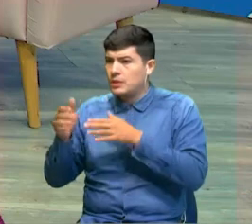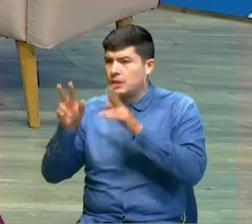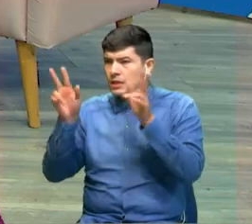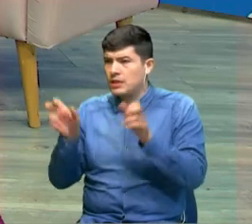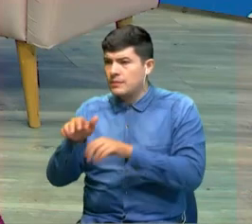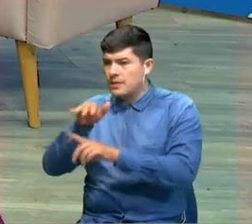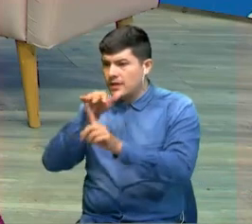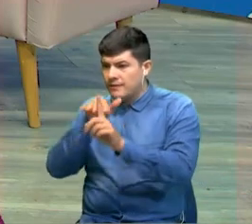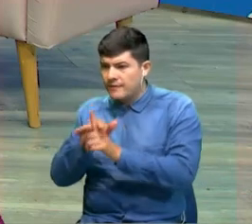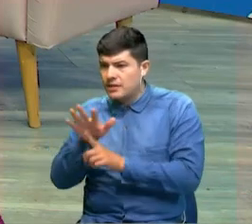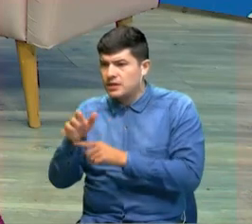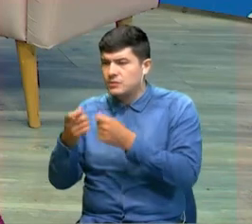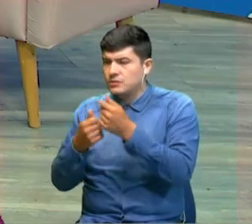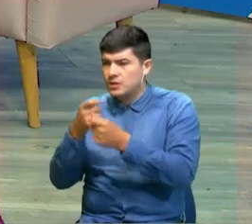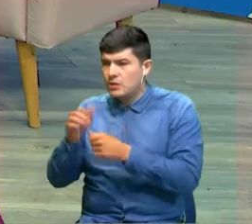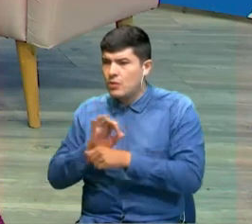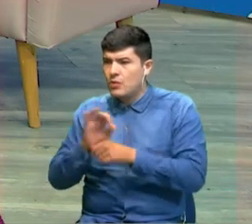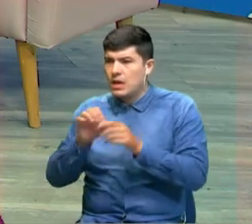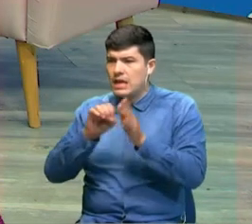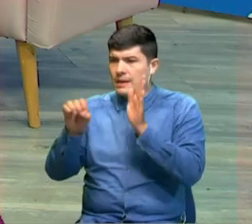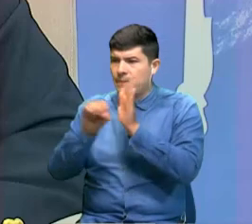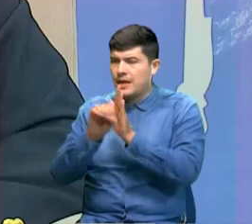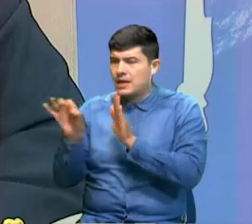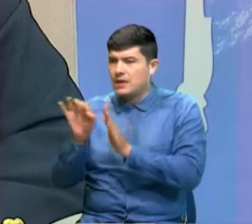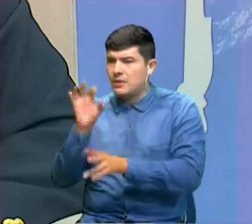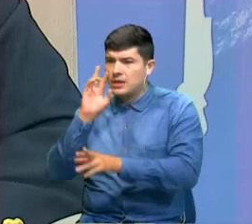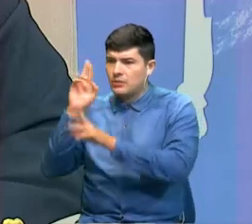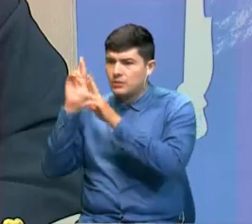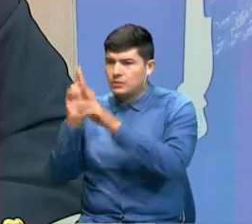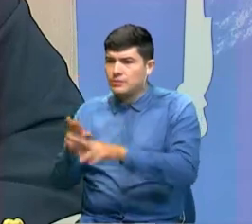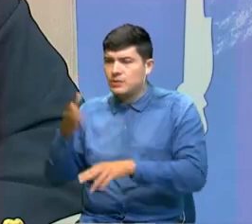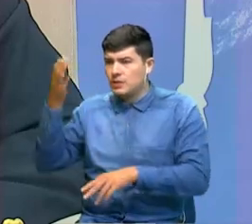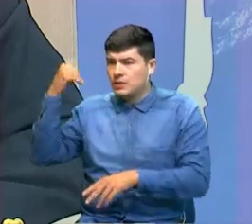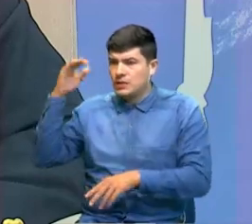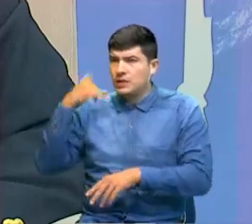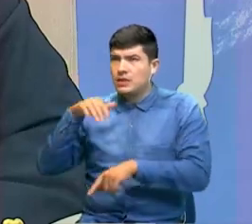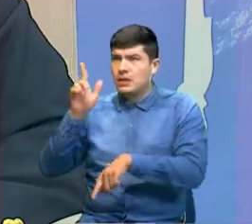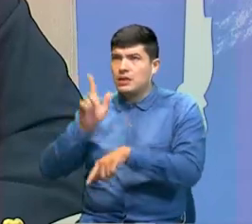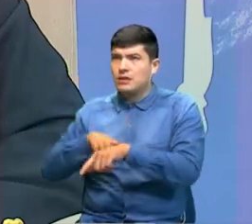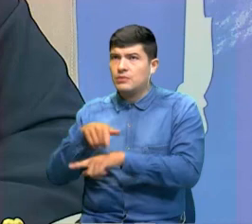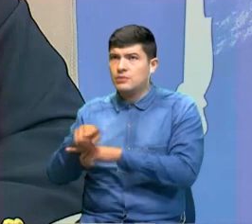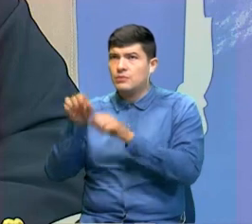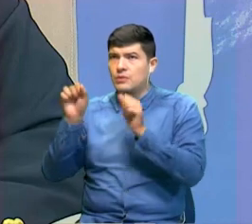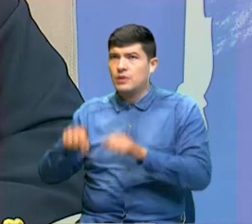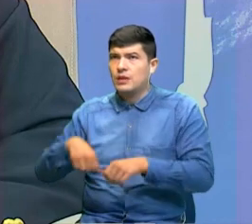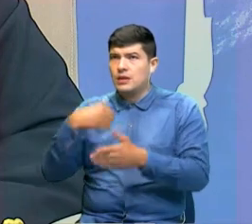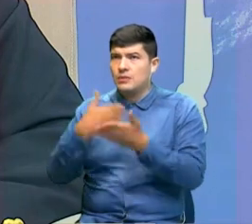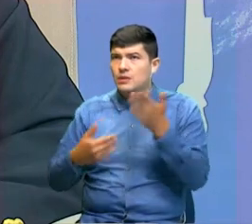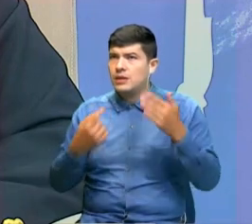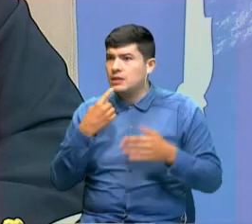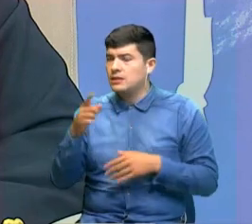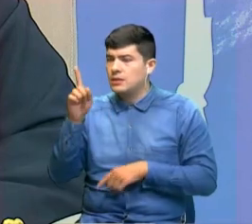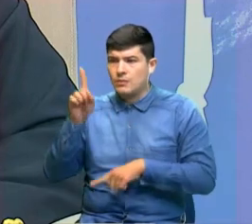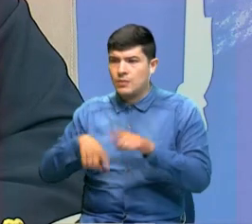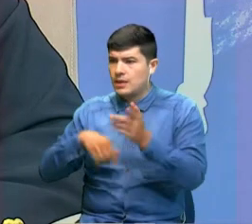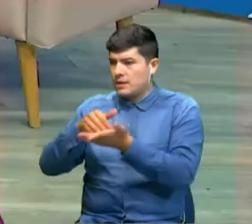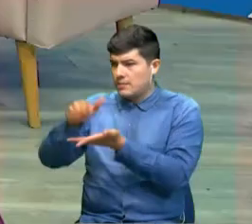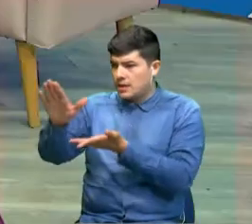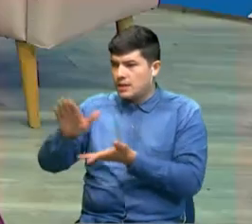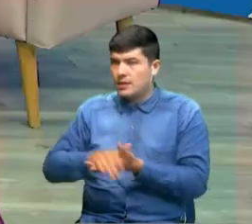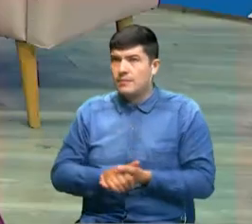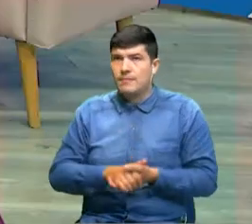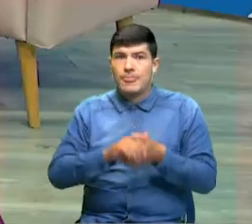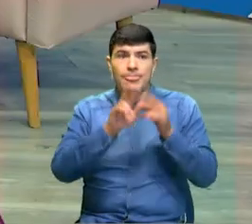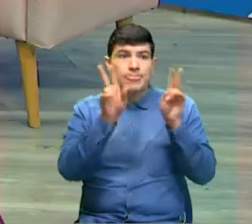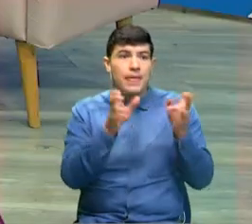negocio, la marca, el reconocimiento que ha venido ganando en el tiempo para justificar que no la puedan sacar. A ver, es muy